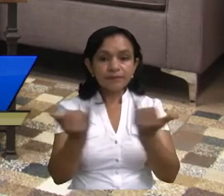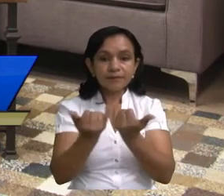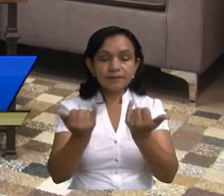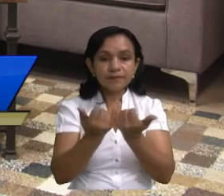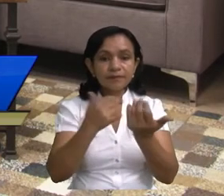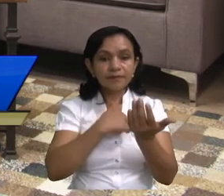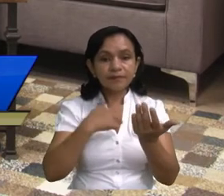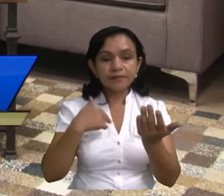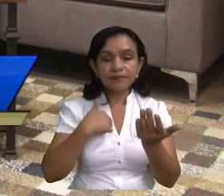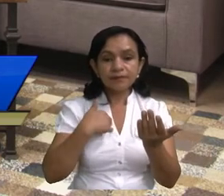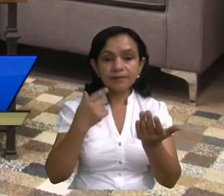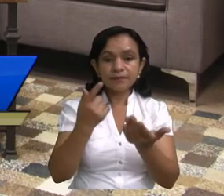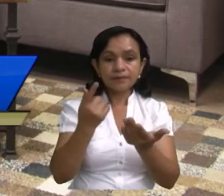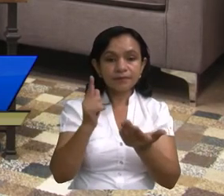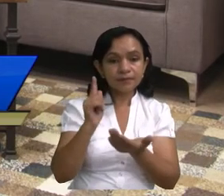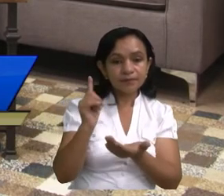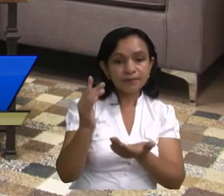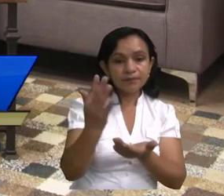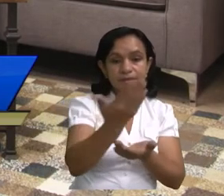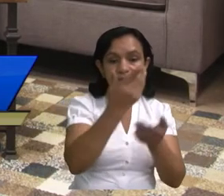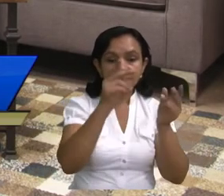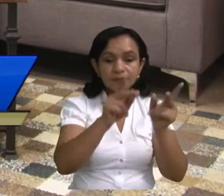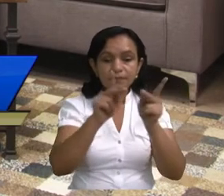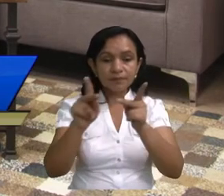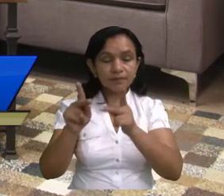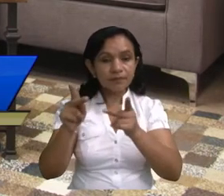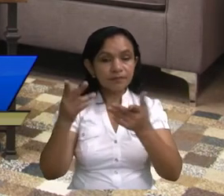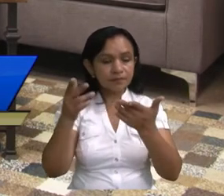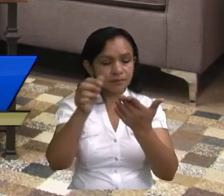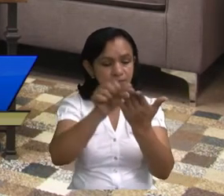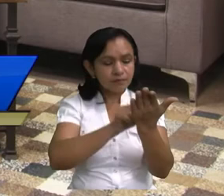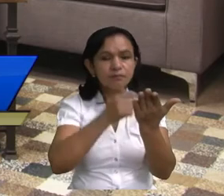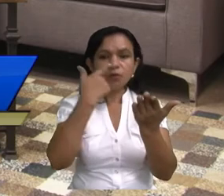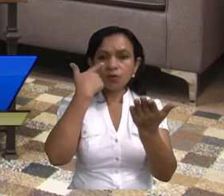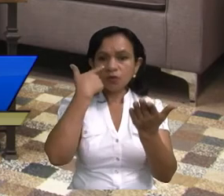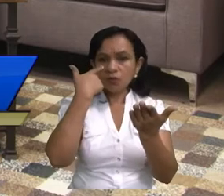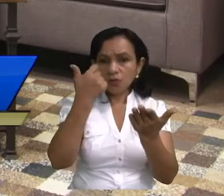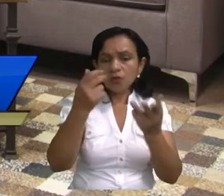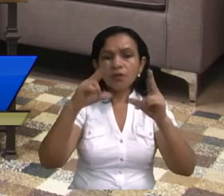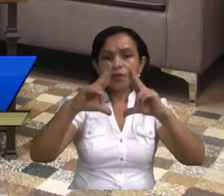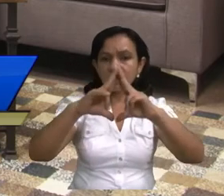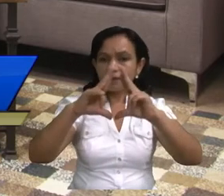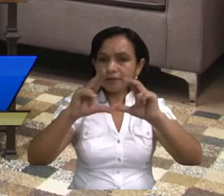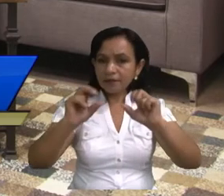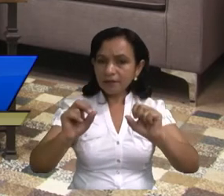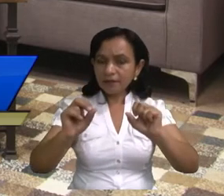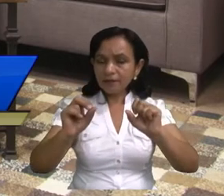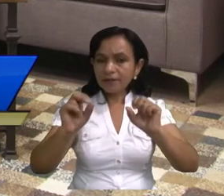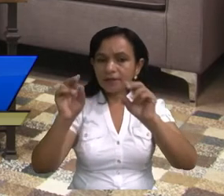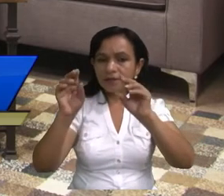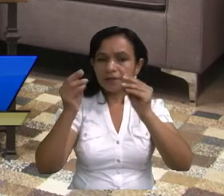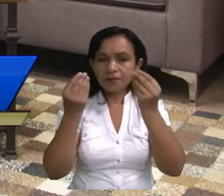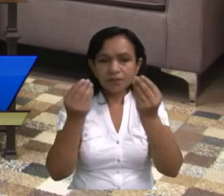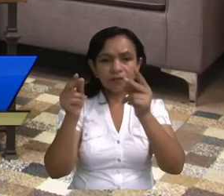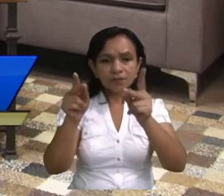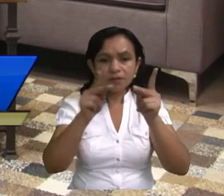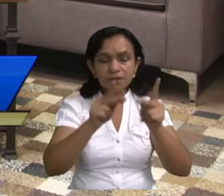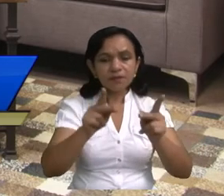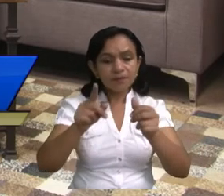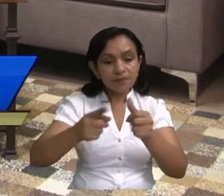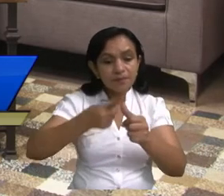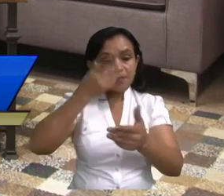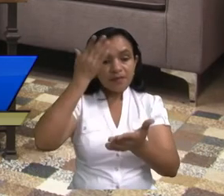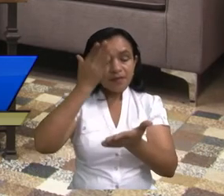tratamos de que en la agenda haya un espacio para que ellos conozcan Nicaragua, porque mucha de esta gente viene por primera